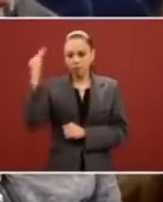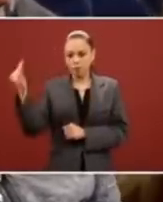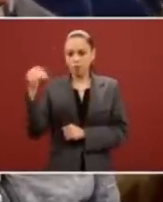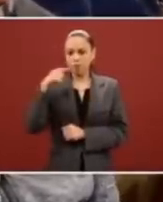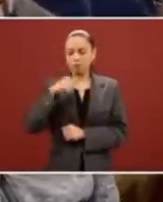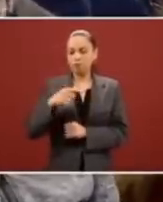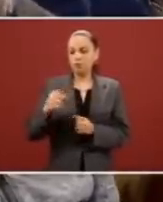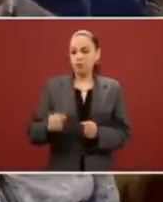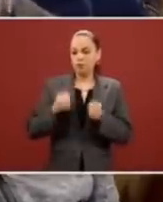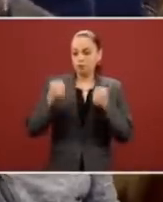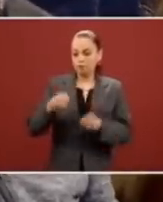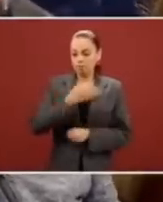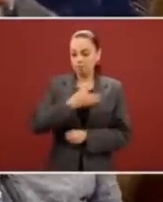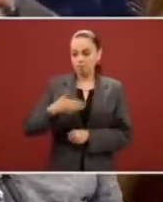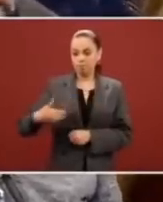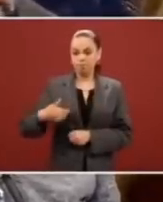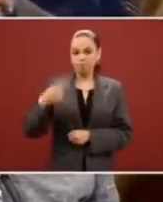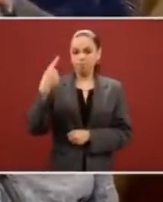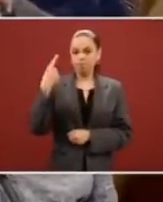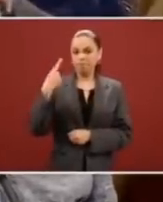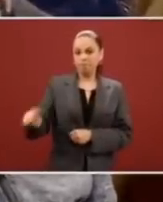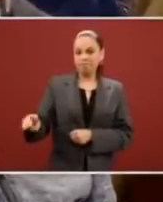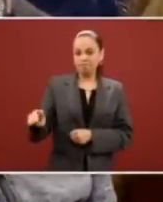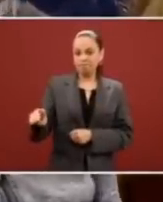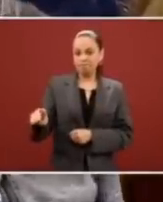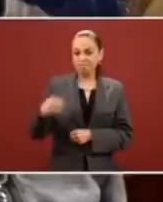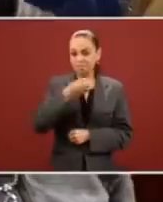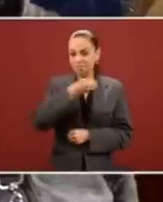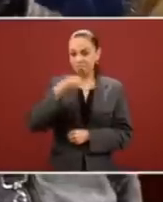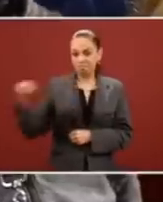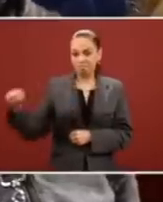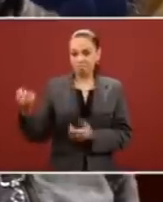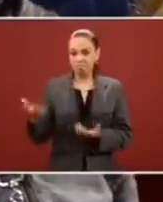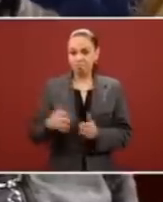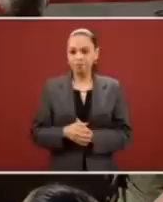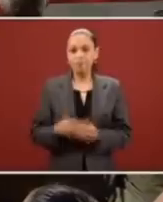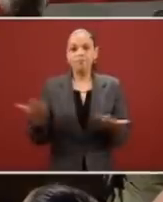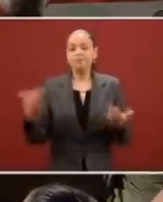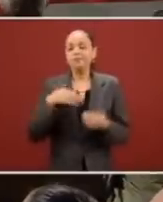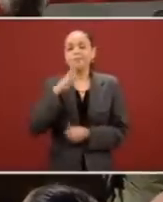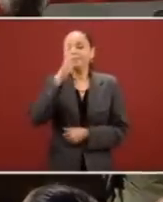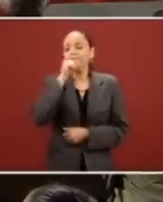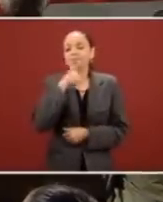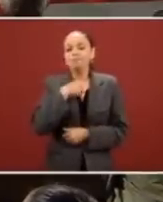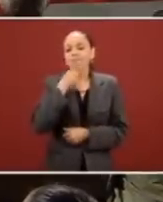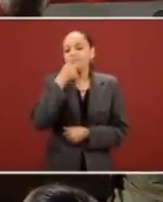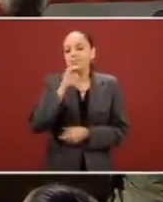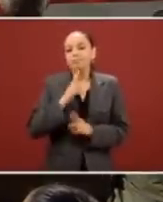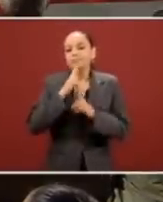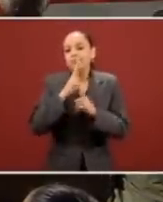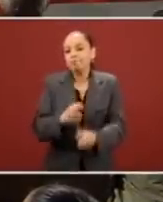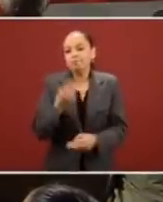del Ejecutivo la que impera y el partido en el poder cumple al pie pero de la letra. Pero es que no puedo opinar no... sobre eso. Yo